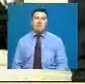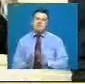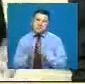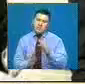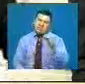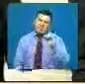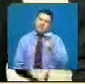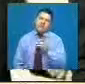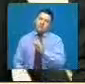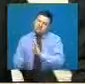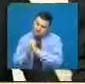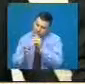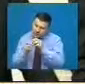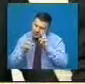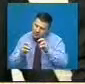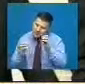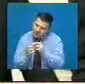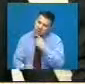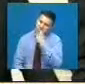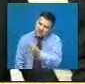Duque, infórmese mejor.